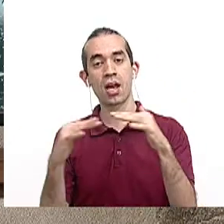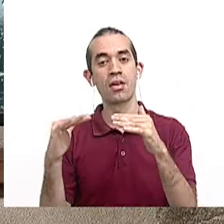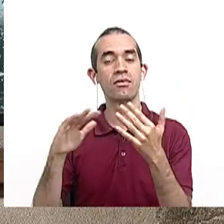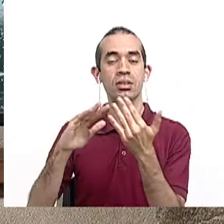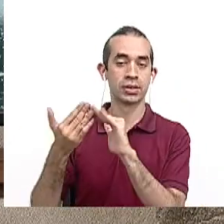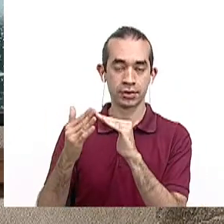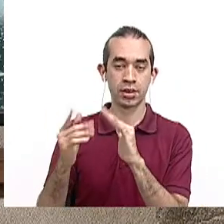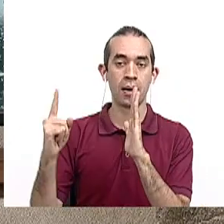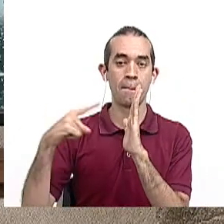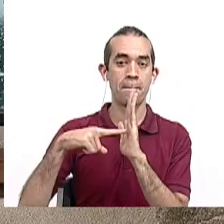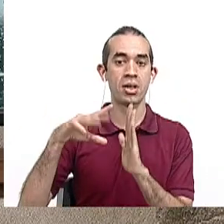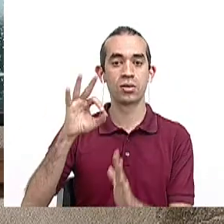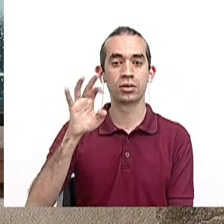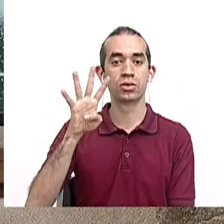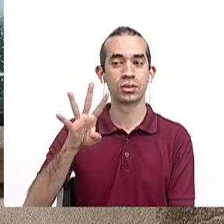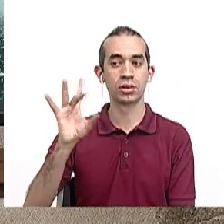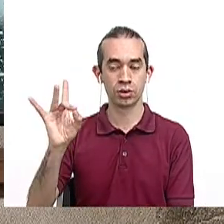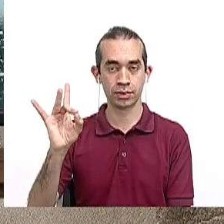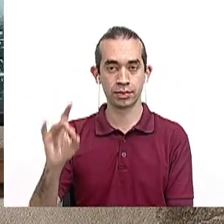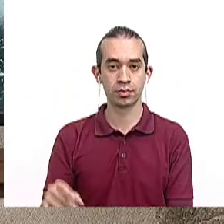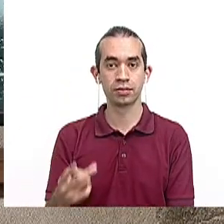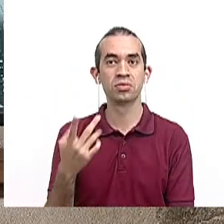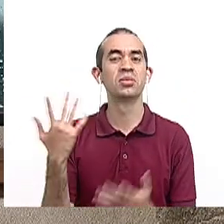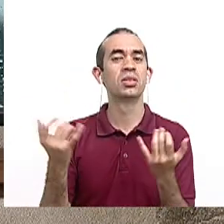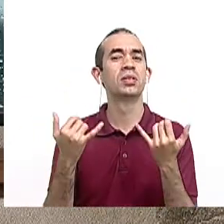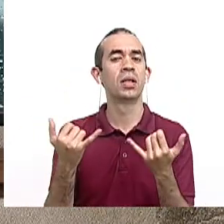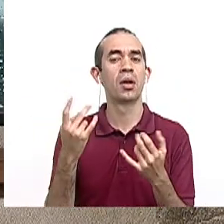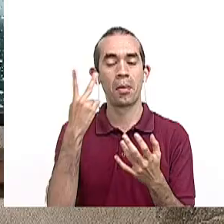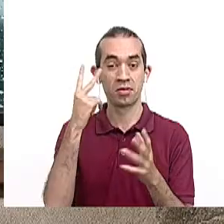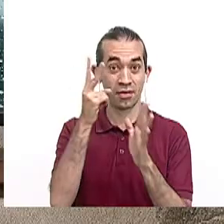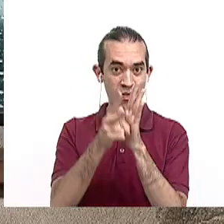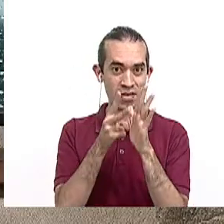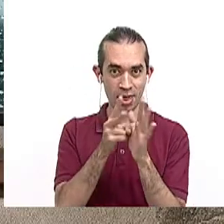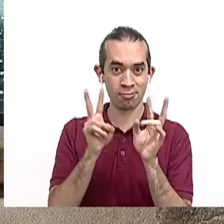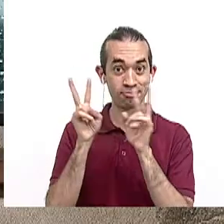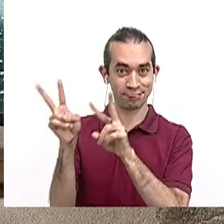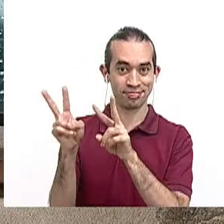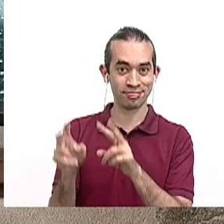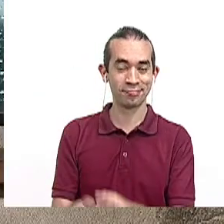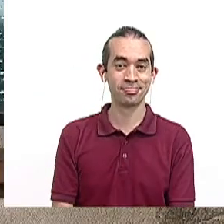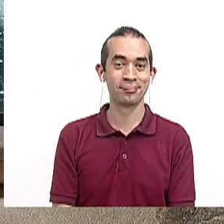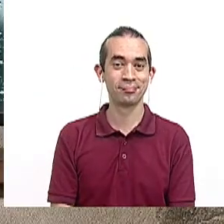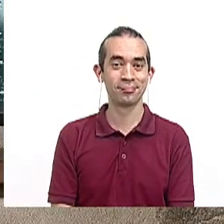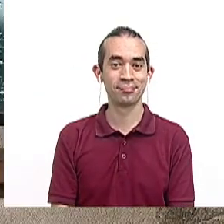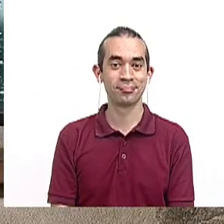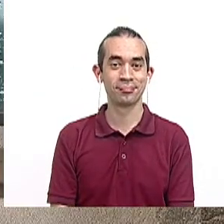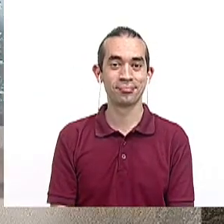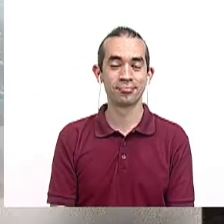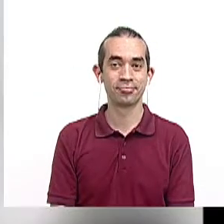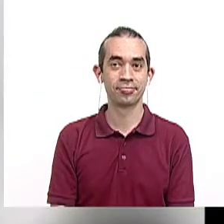del 48. Vamos a verlo con detenimiento.